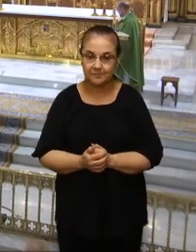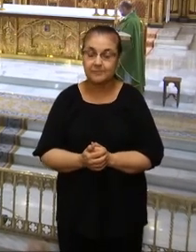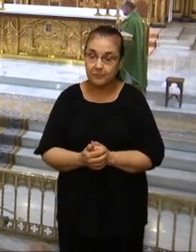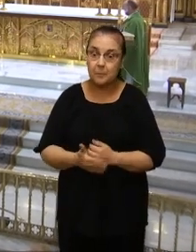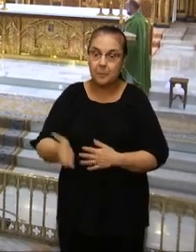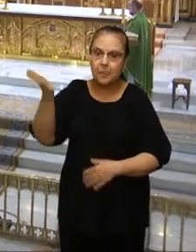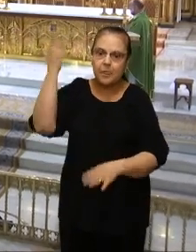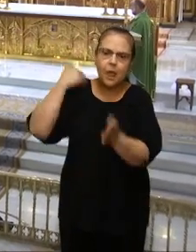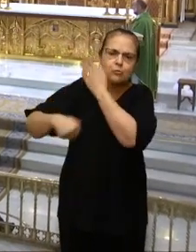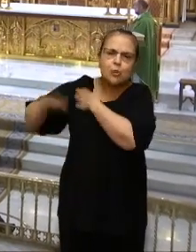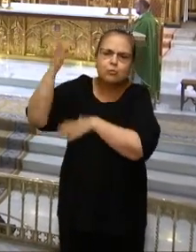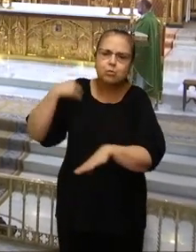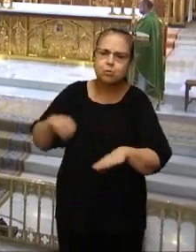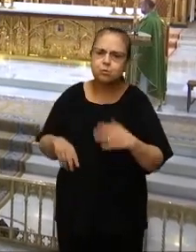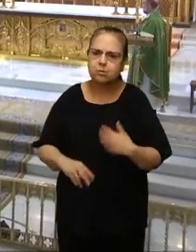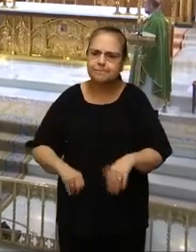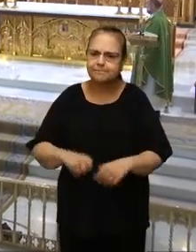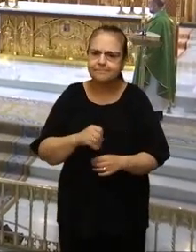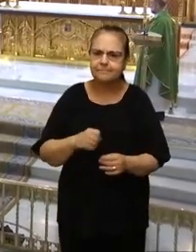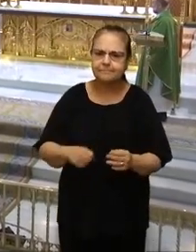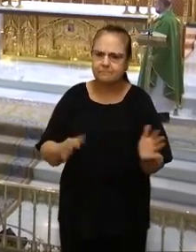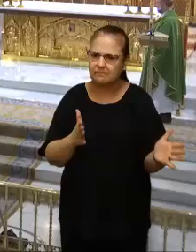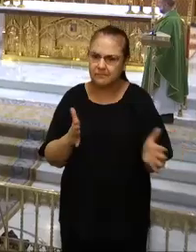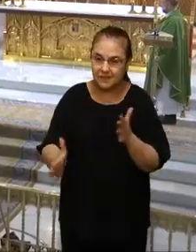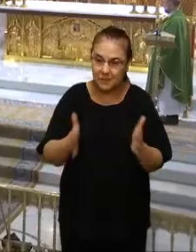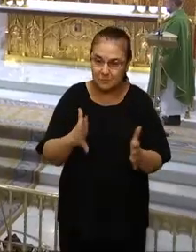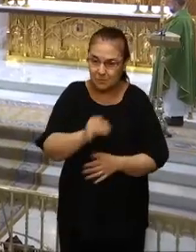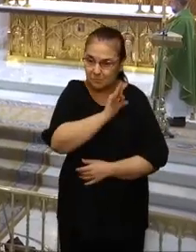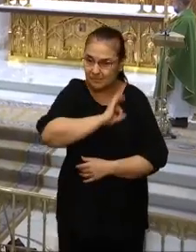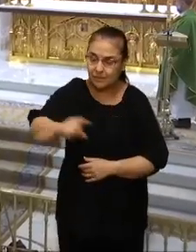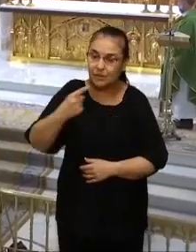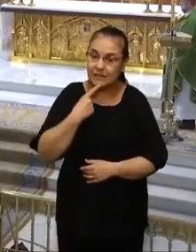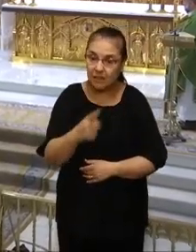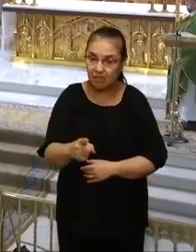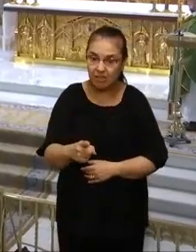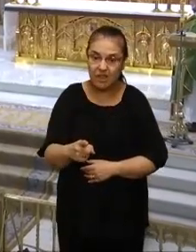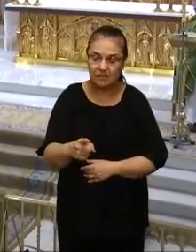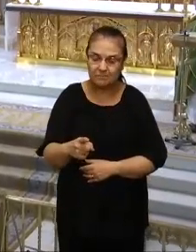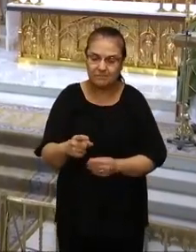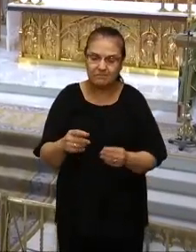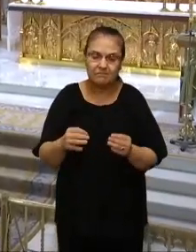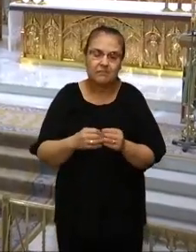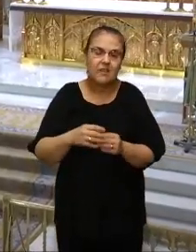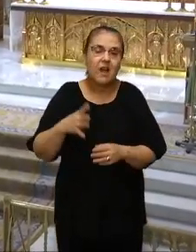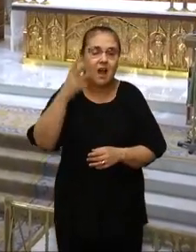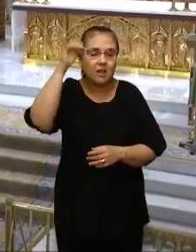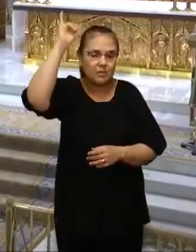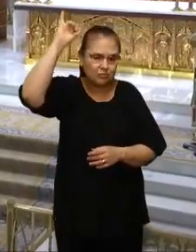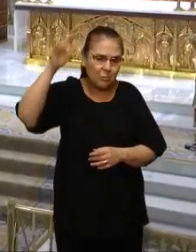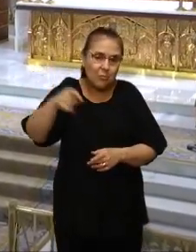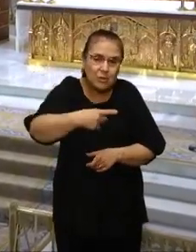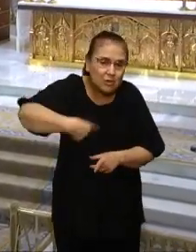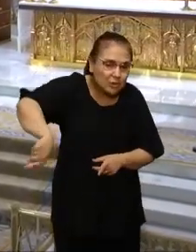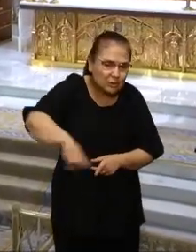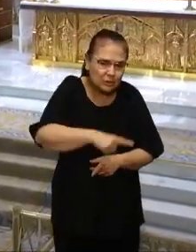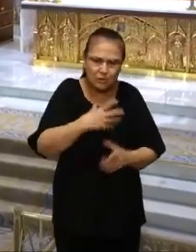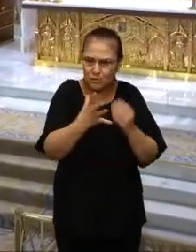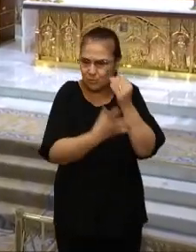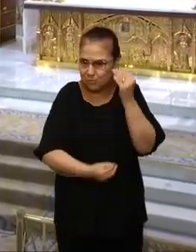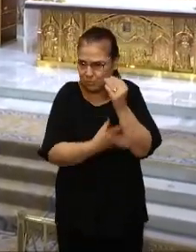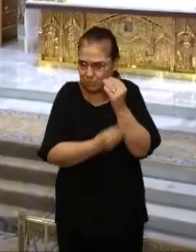En aquel tiempo dijo el Señor: ¡Ay de vosotros, fariseos, que pagáis el diezmo